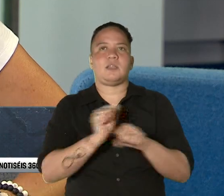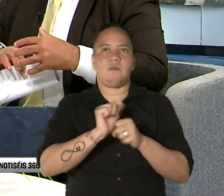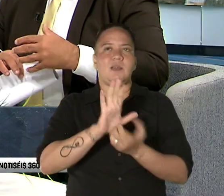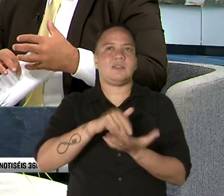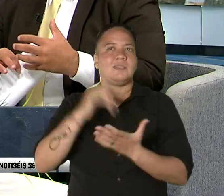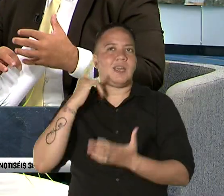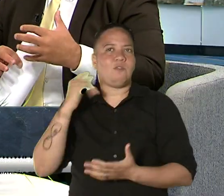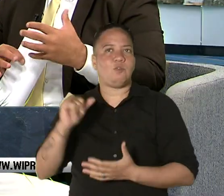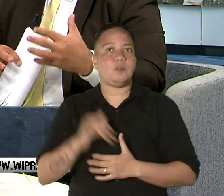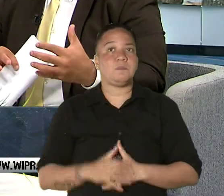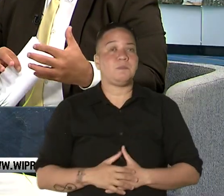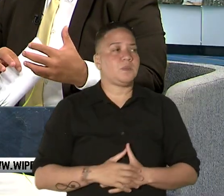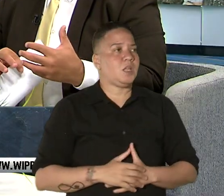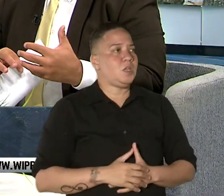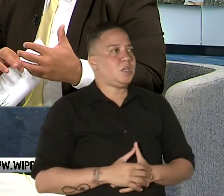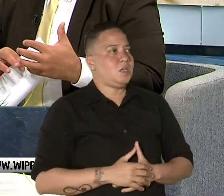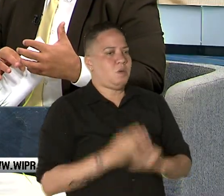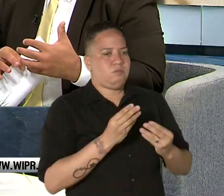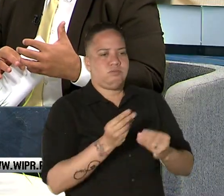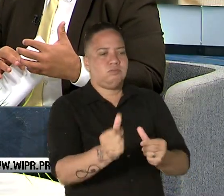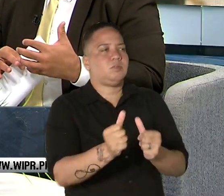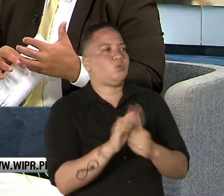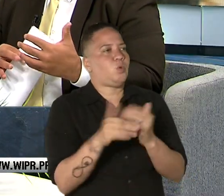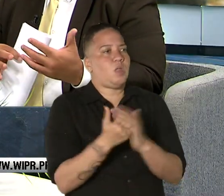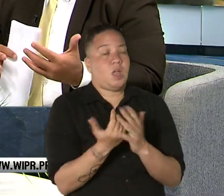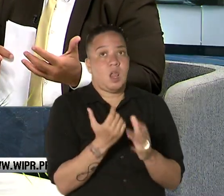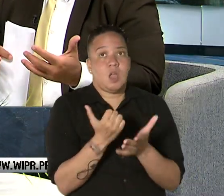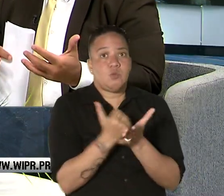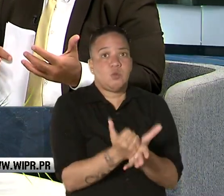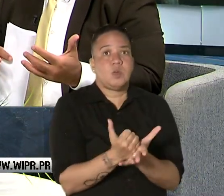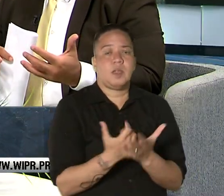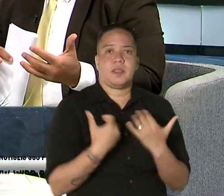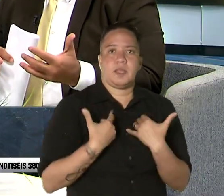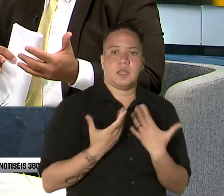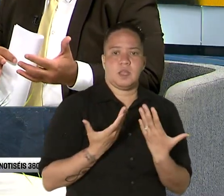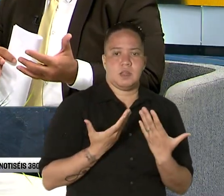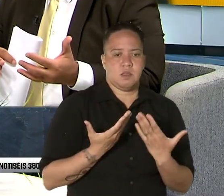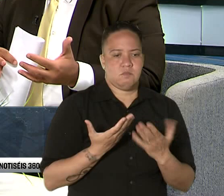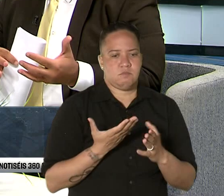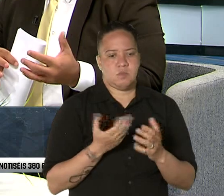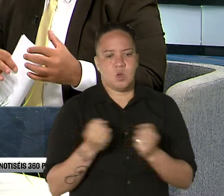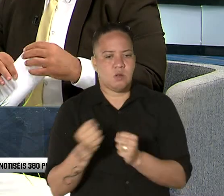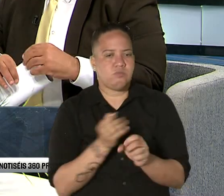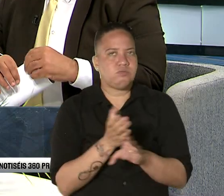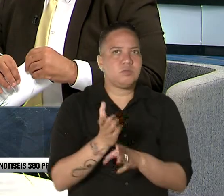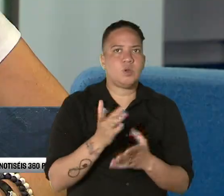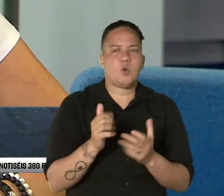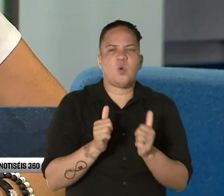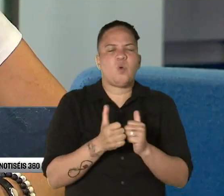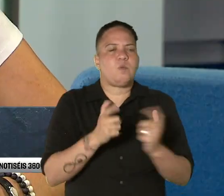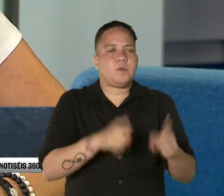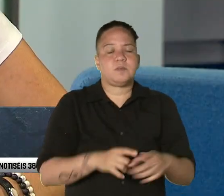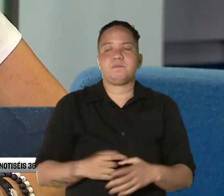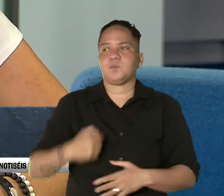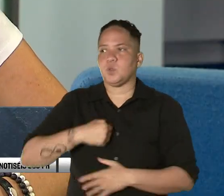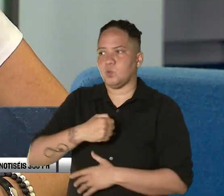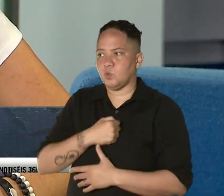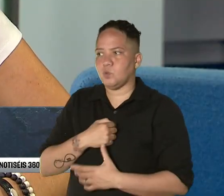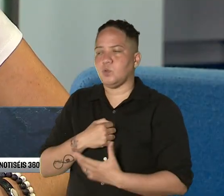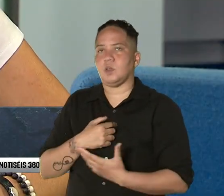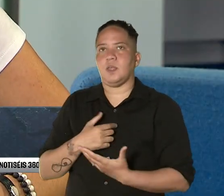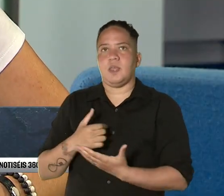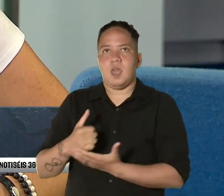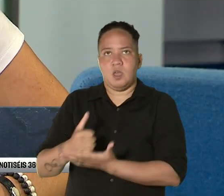para movilizar por ejemplo toda esta ayuda tienen también los vehículos correspondientes o cómo se da Pues nosotros trabajamos a base de